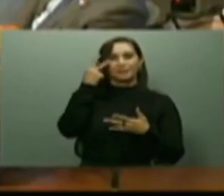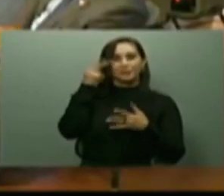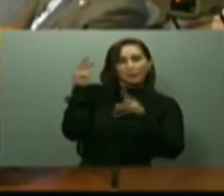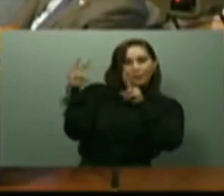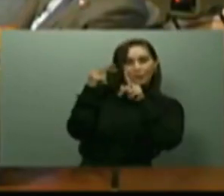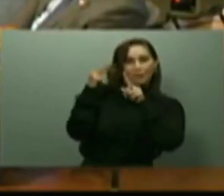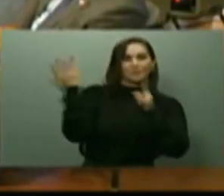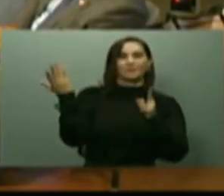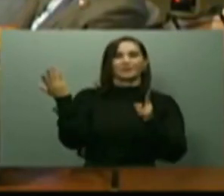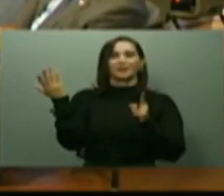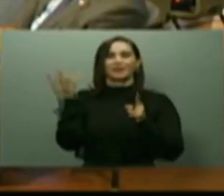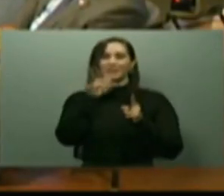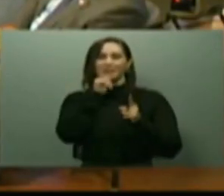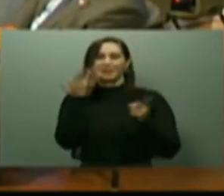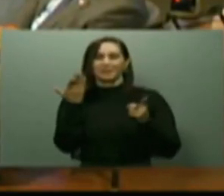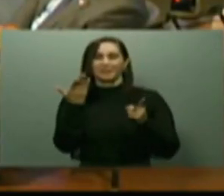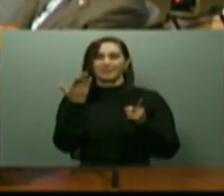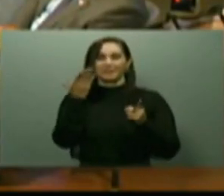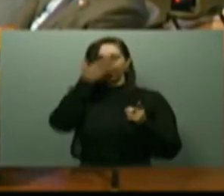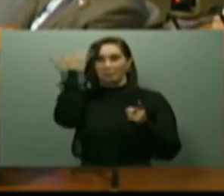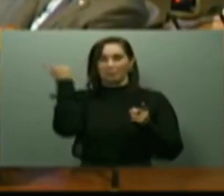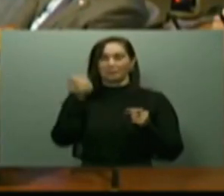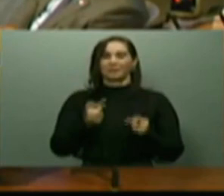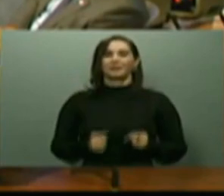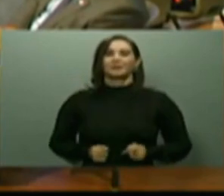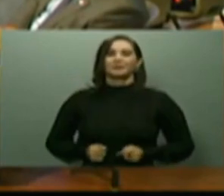mirando? Ok.